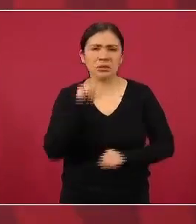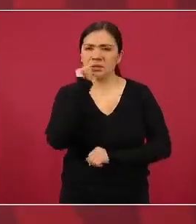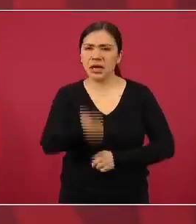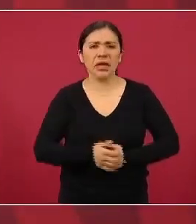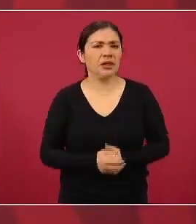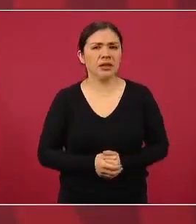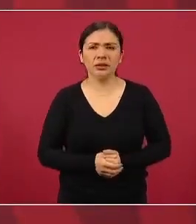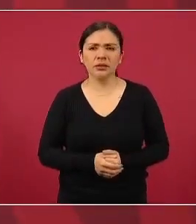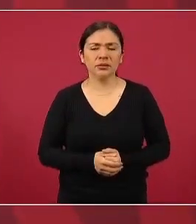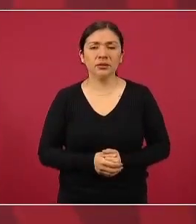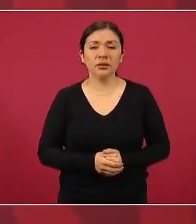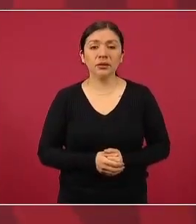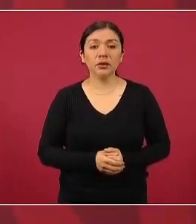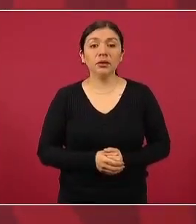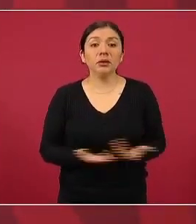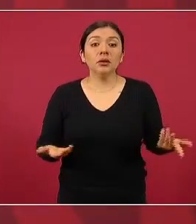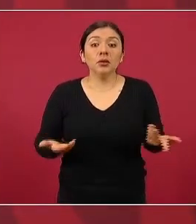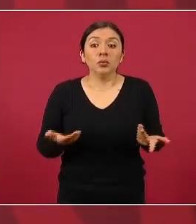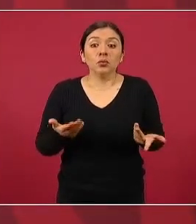por